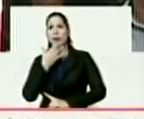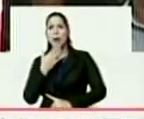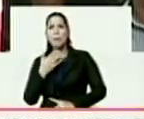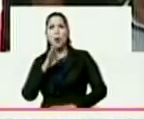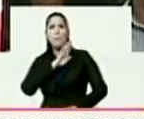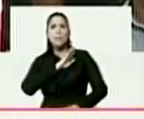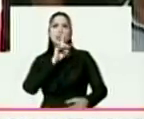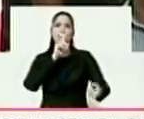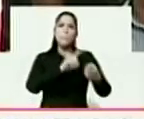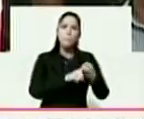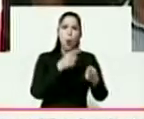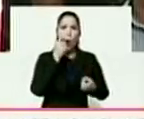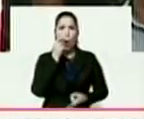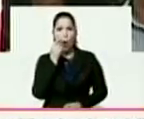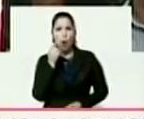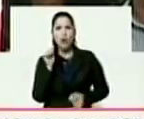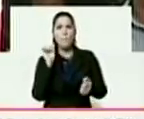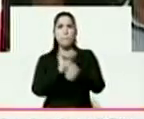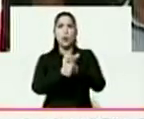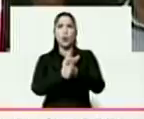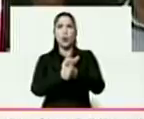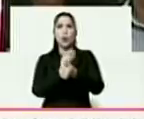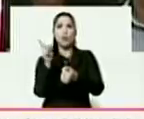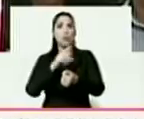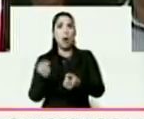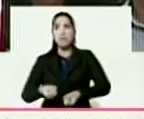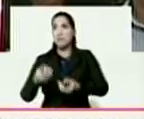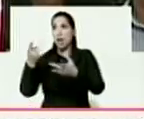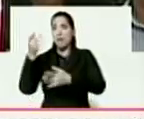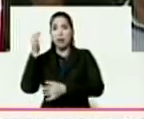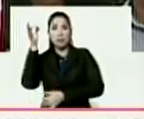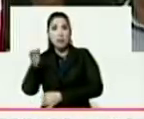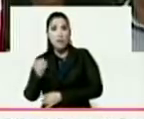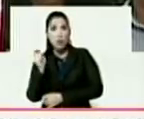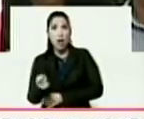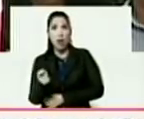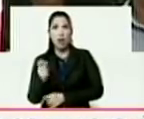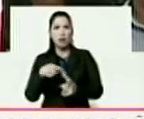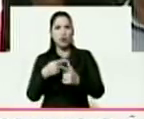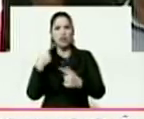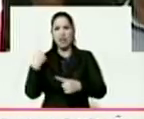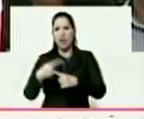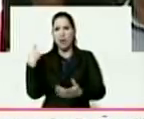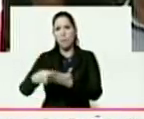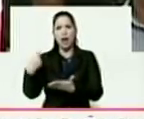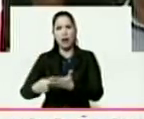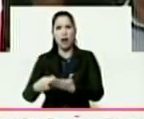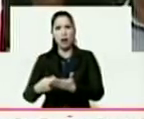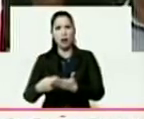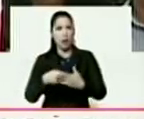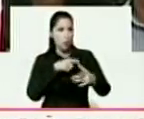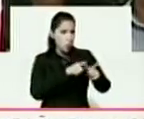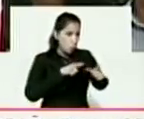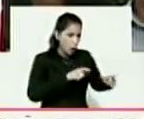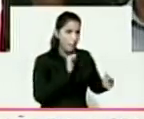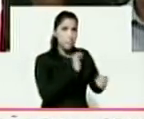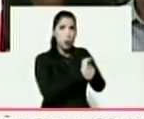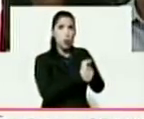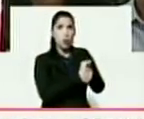detenido y no lo llevan a los tribunales que tiene que pagar desde el sitio de reclusión